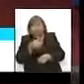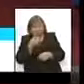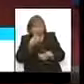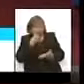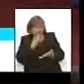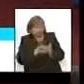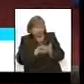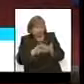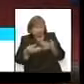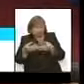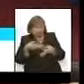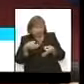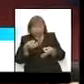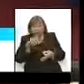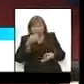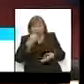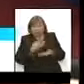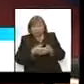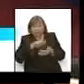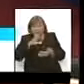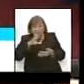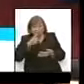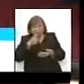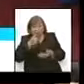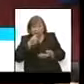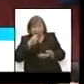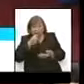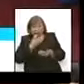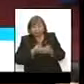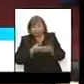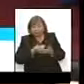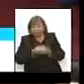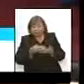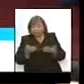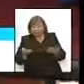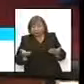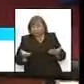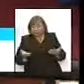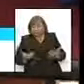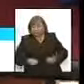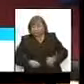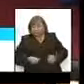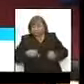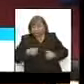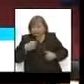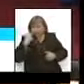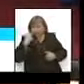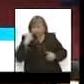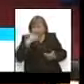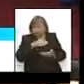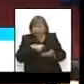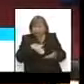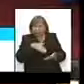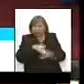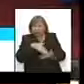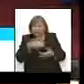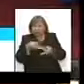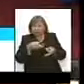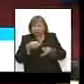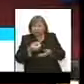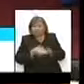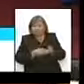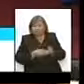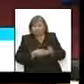bien en la economía, si logran robar bien, si logran extraer recursos, y lo estamos viviendo. ¿Acaso no se está centralizando la economía de